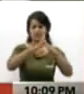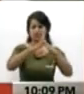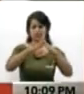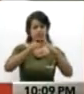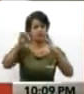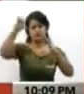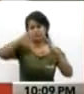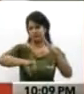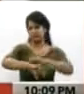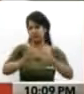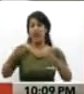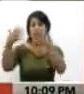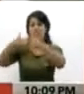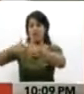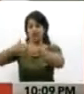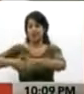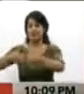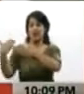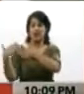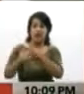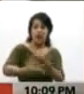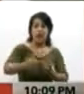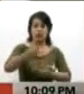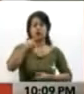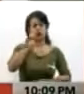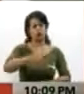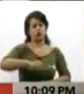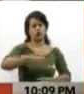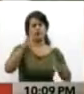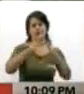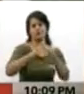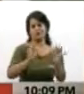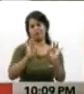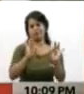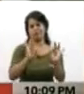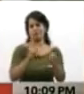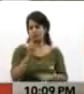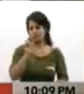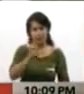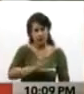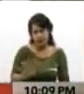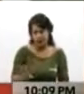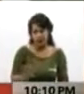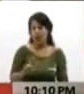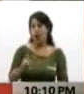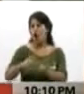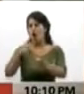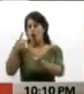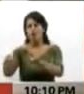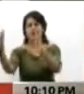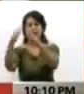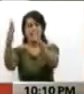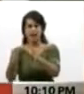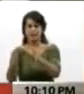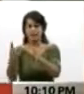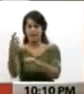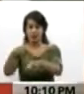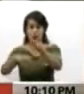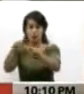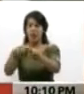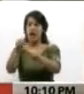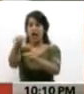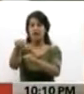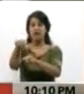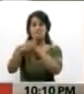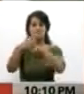parte de las empresas constructoras que ofreció cómodas casas. Mientras que las que están inconclusas se han convertido en refugio de delincuentes que aprovechan